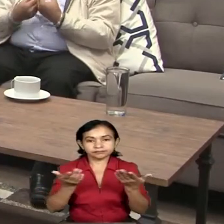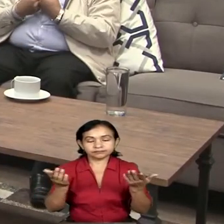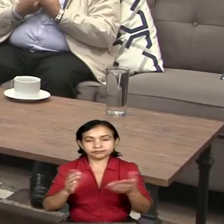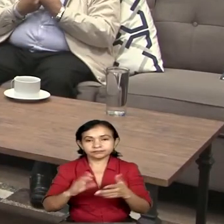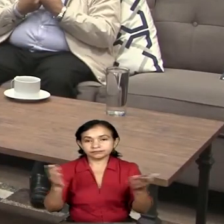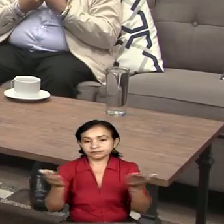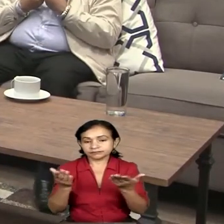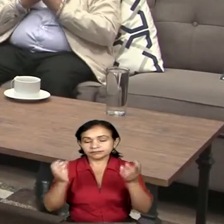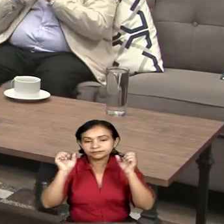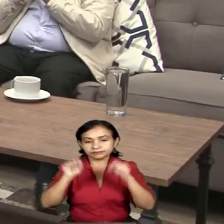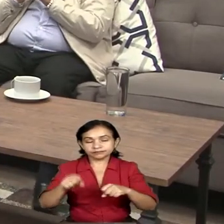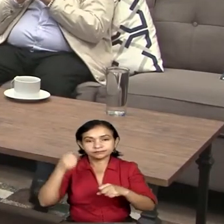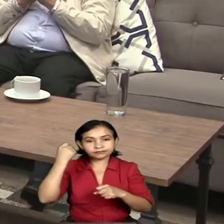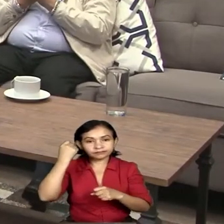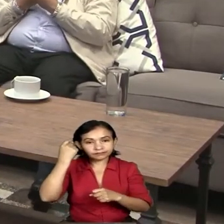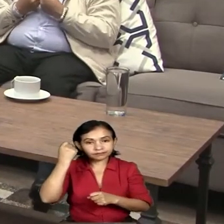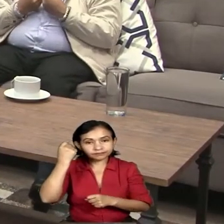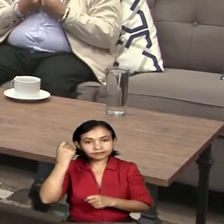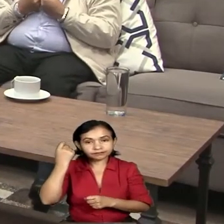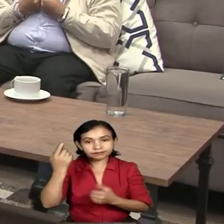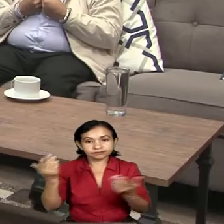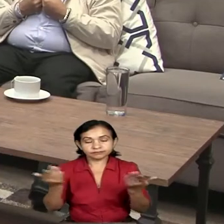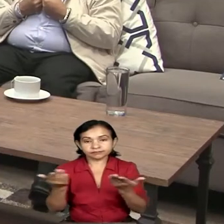¿cómo puedes entender